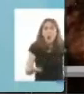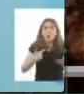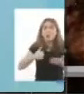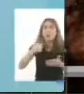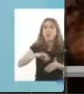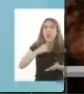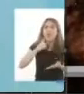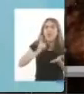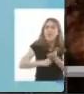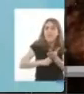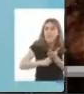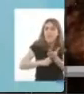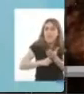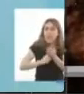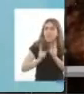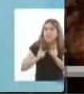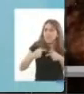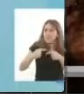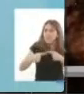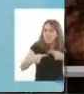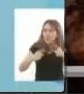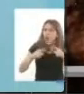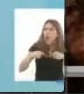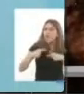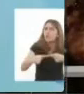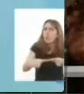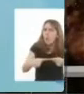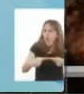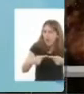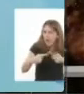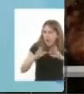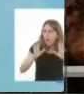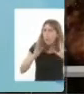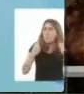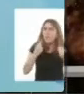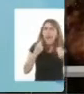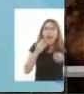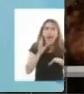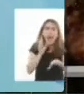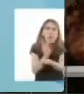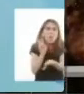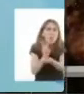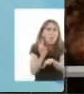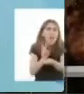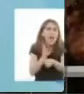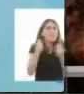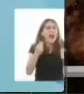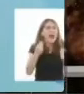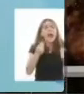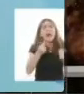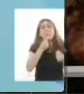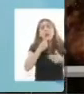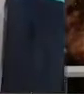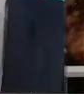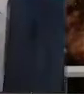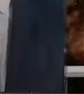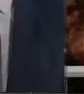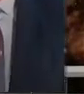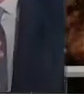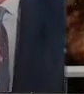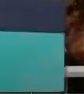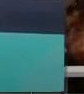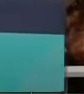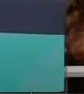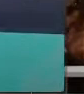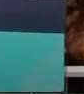ya los gobernadores y a las gobernadoras también tomas restricciones y medidas de cuidado durante esta situación excepcional es decir cuando